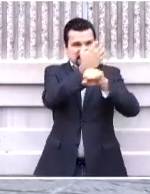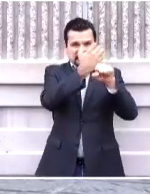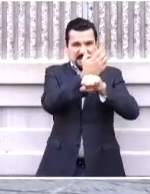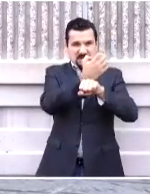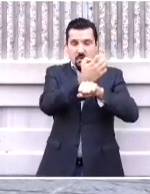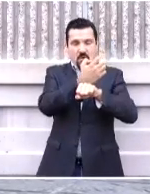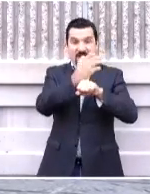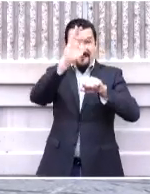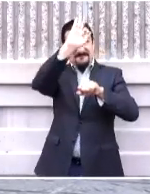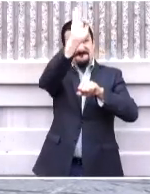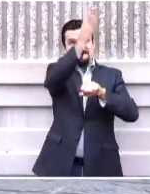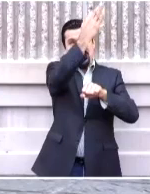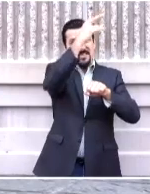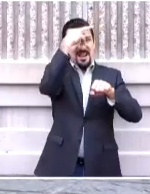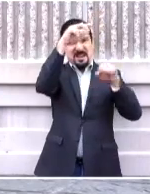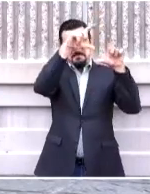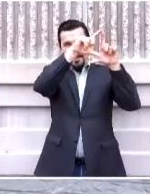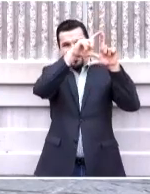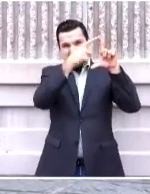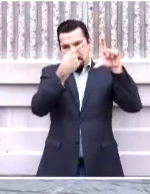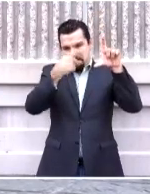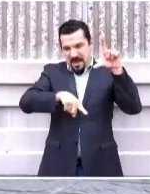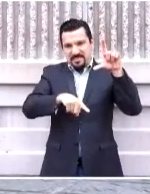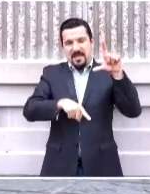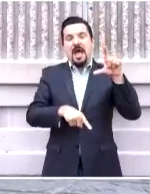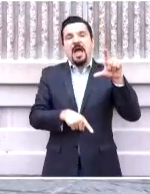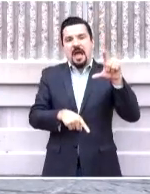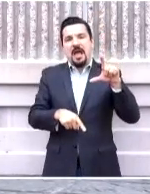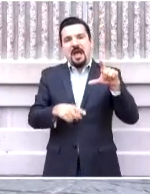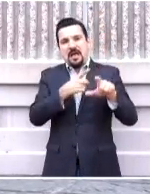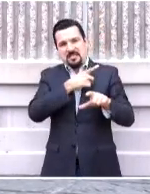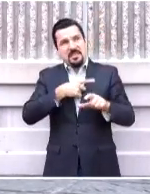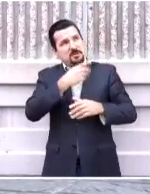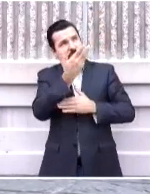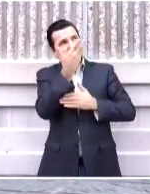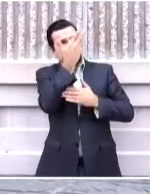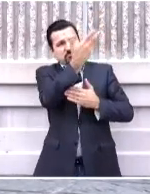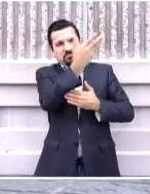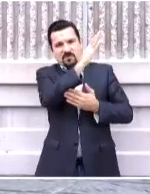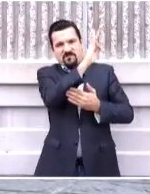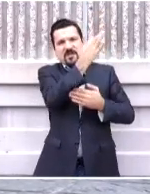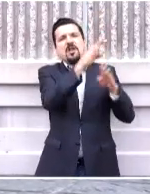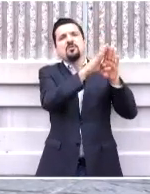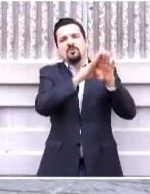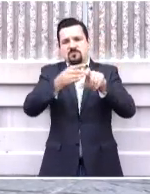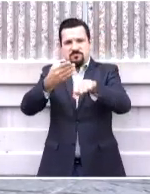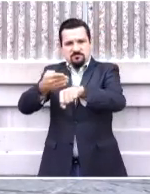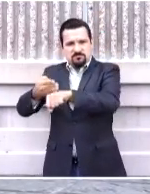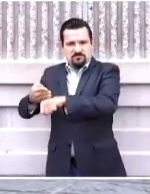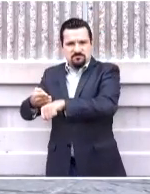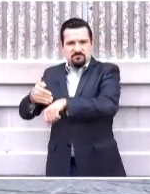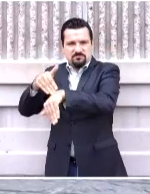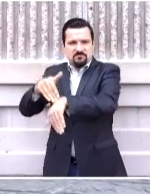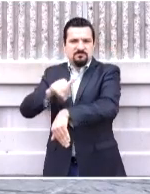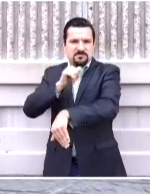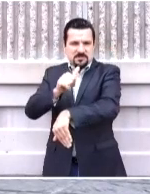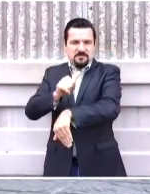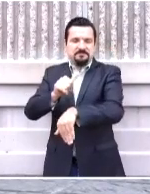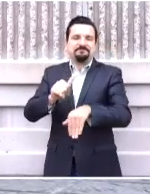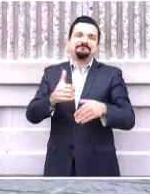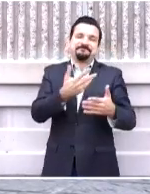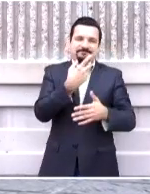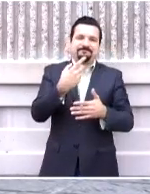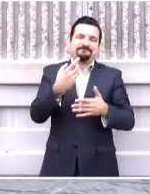facultad federal, se pedirá, se solicitará a las áreas correspondientes su ejecución. Respecto a las personas que hacen ejercicio,